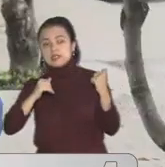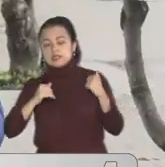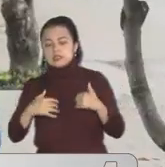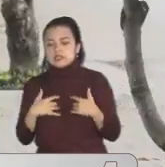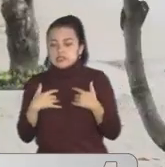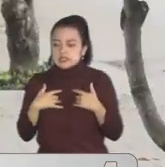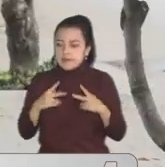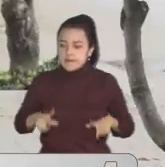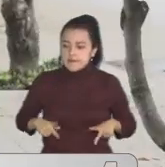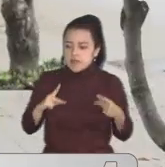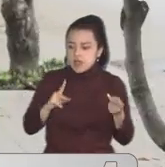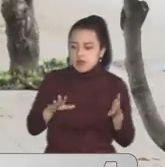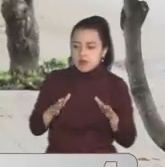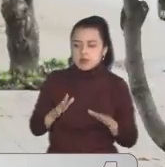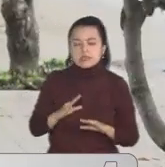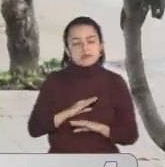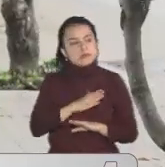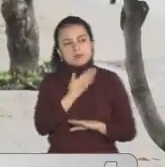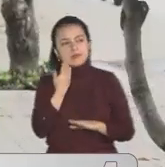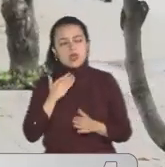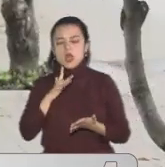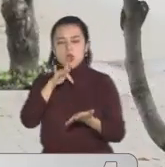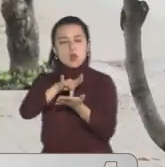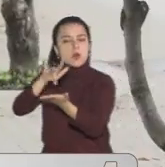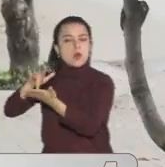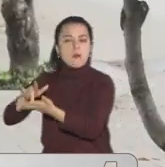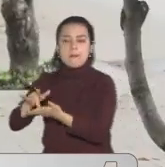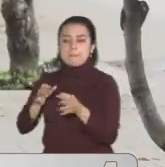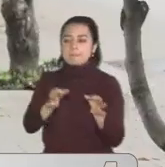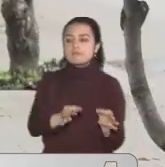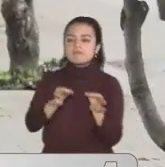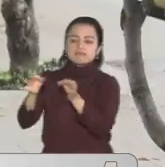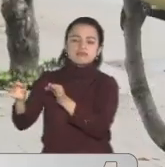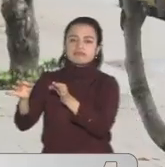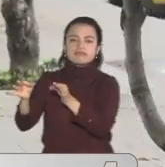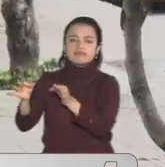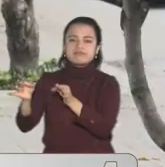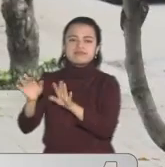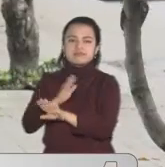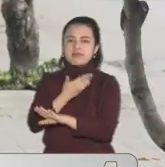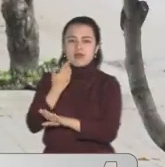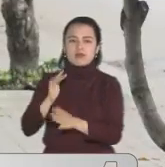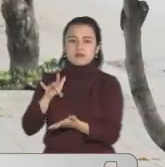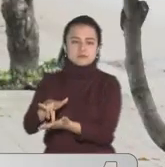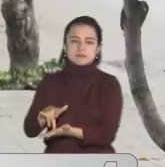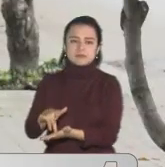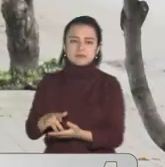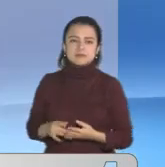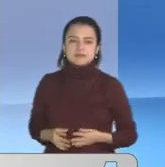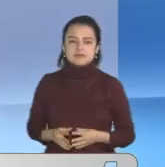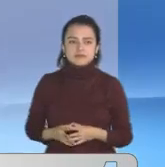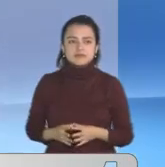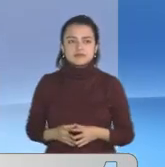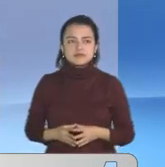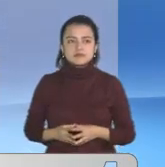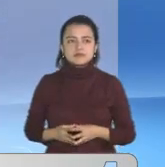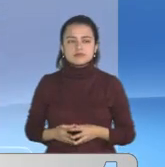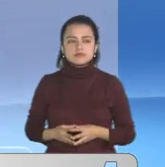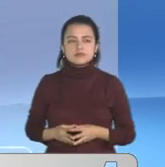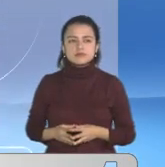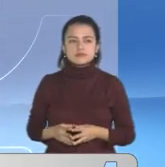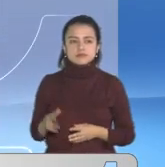estos 10 días restantes de campaña política antes del 19 de junio, en su segunda vuelta presidencial.